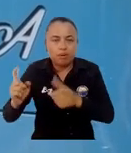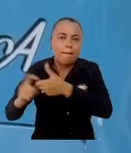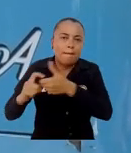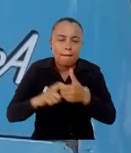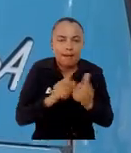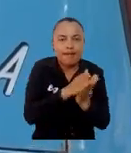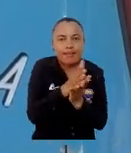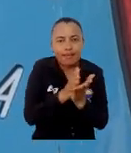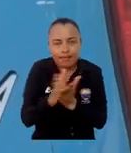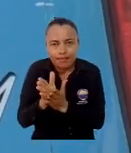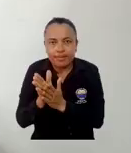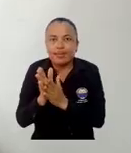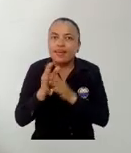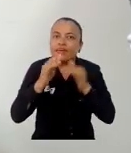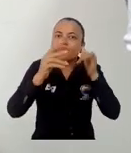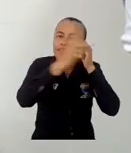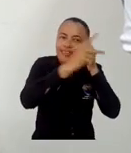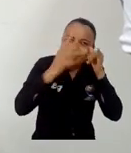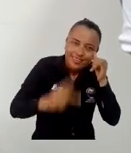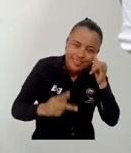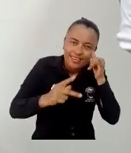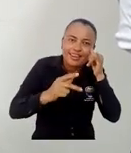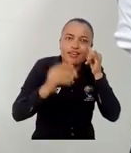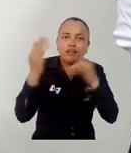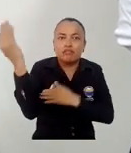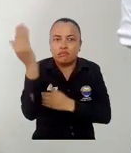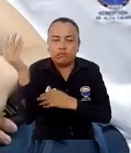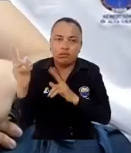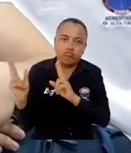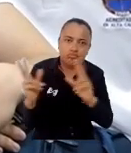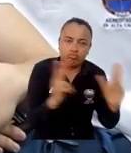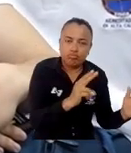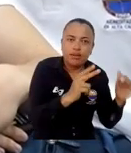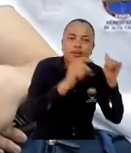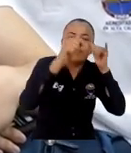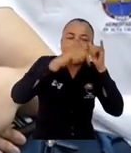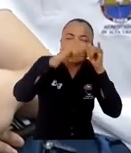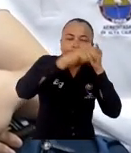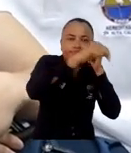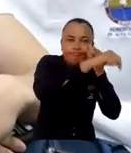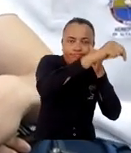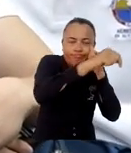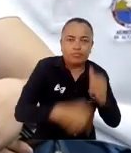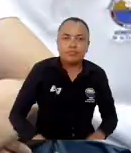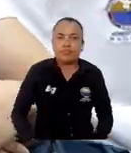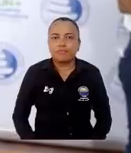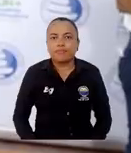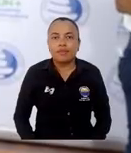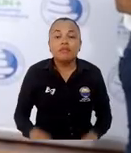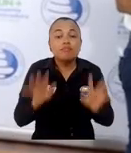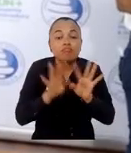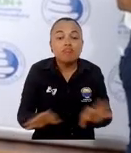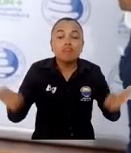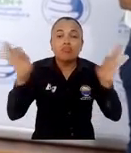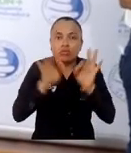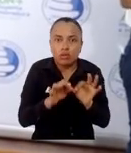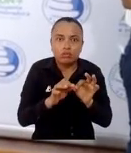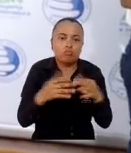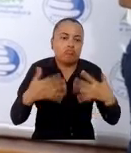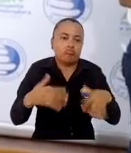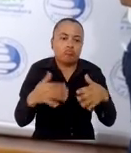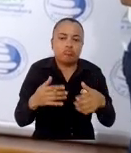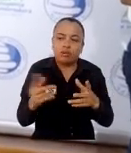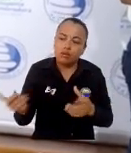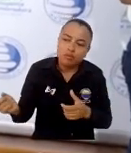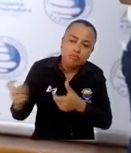grado matriculados en los programas académicos de Ingeniería Civil, Cine y Audiovisuales e Ingeniería Electrónica. Muy importante y